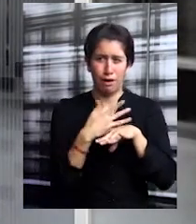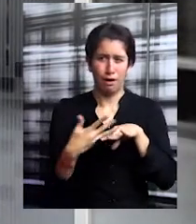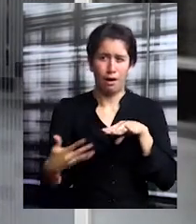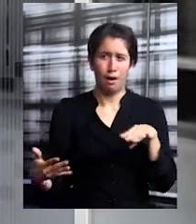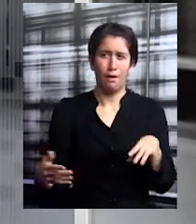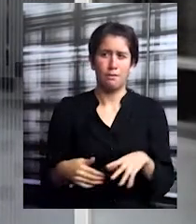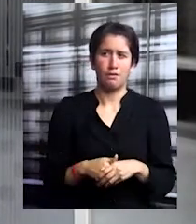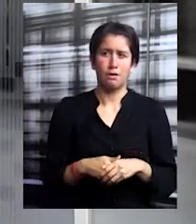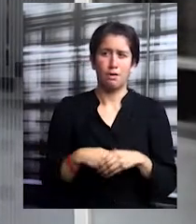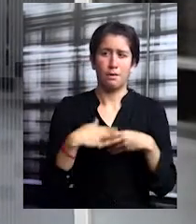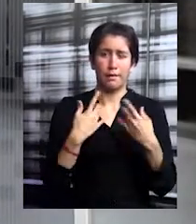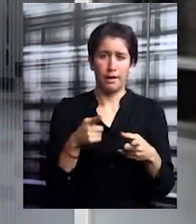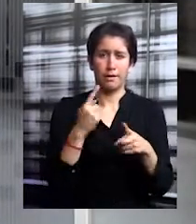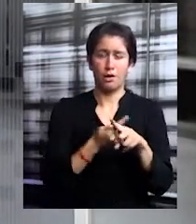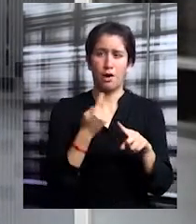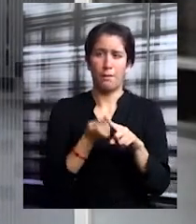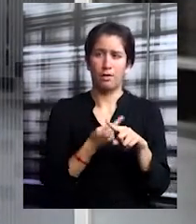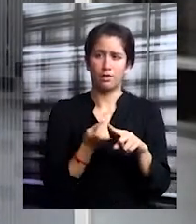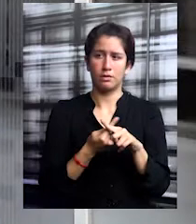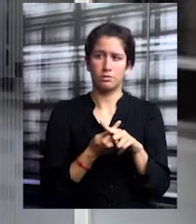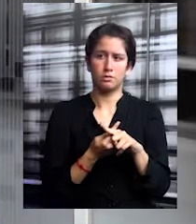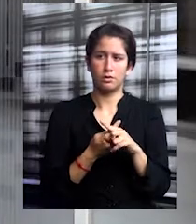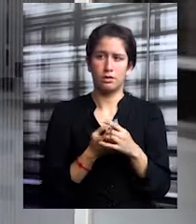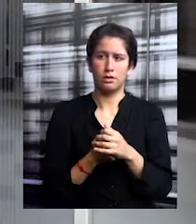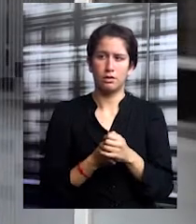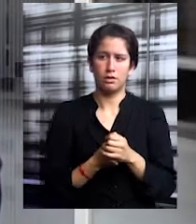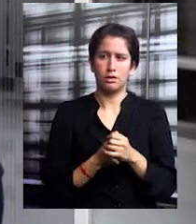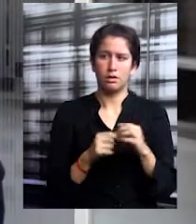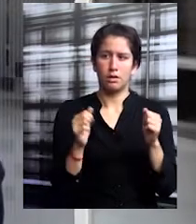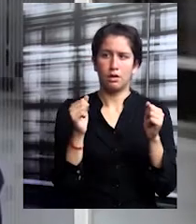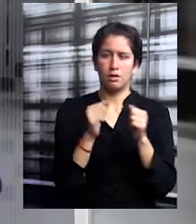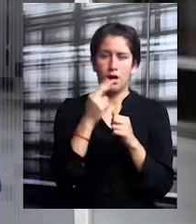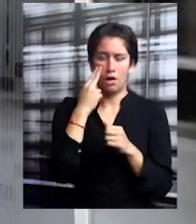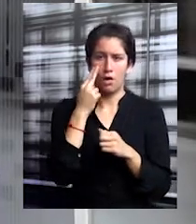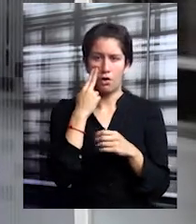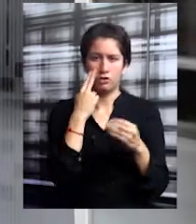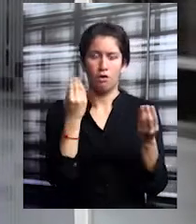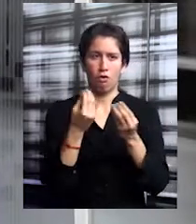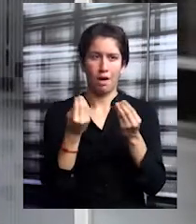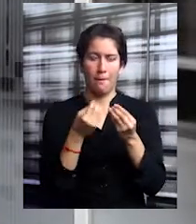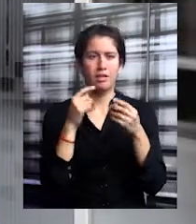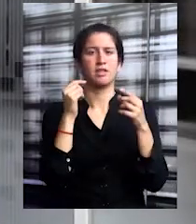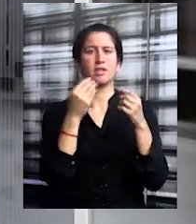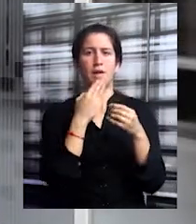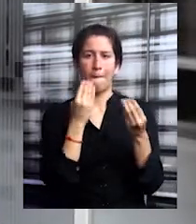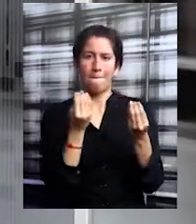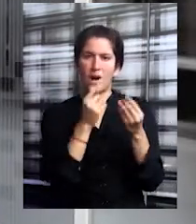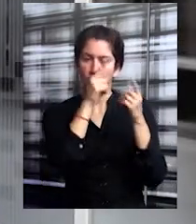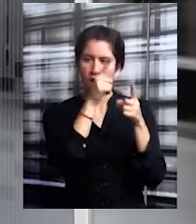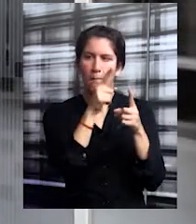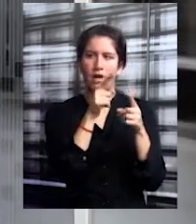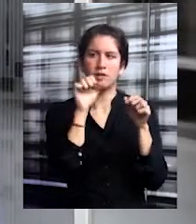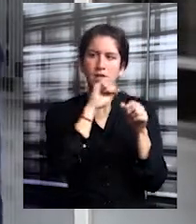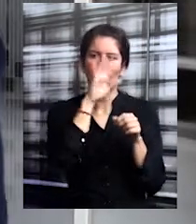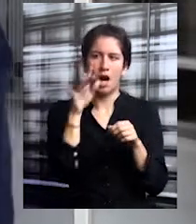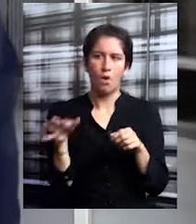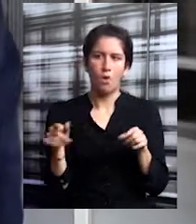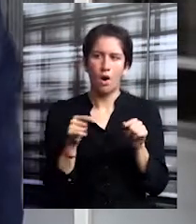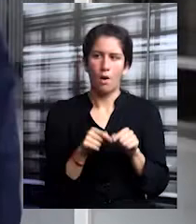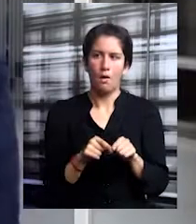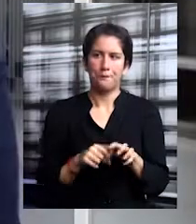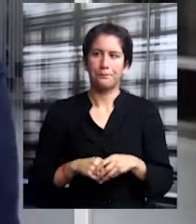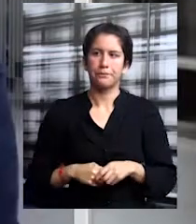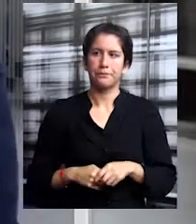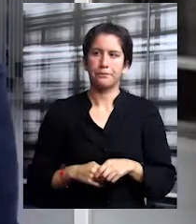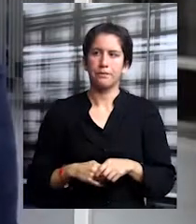porque de primera fuente se conoce también lo que está pasando en parte de la región. Y eso es lo que hemos querido, porque, claro, así como